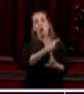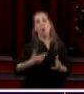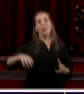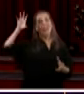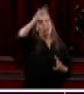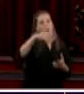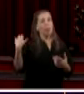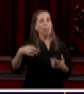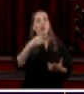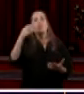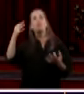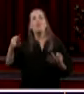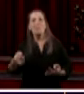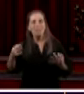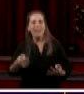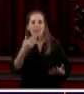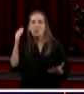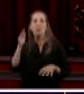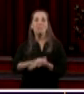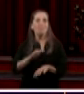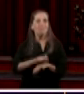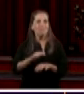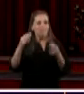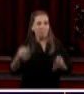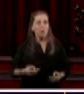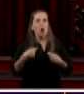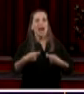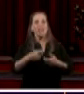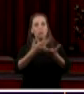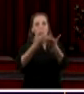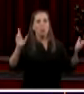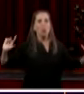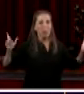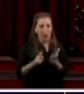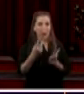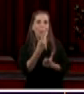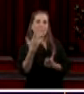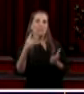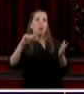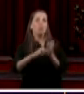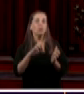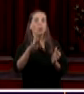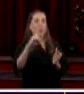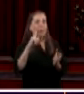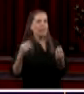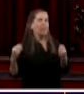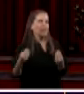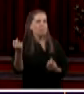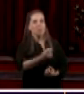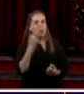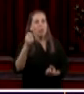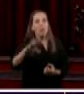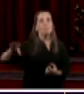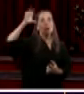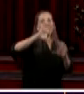hicimos esto hicimos esto Quiénes son los que le reclaman gestión Mauricio macri ahí hubo un dardo para Mauricio macri decir me reclaman gestión y